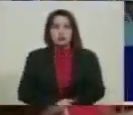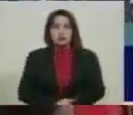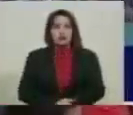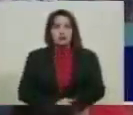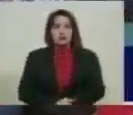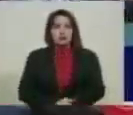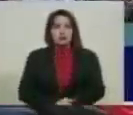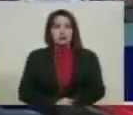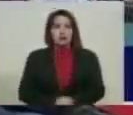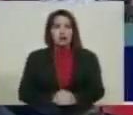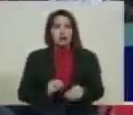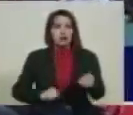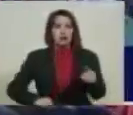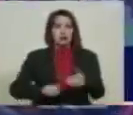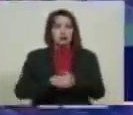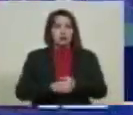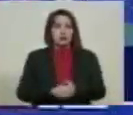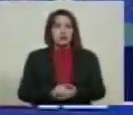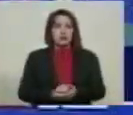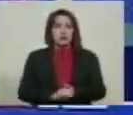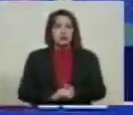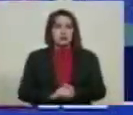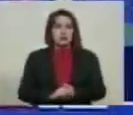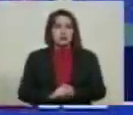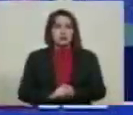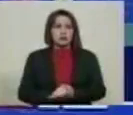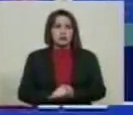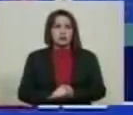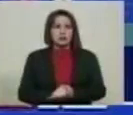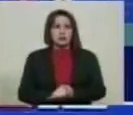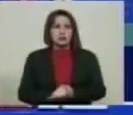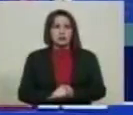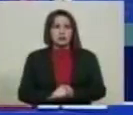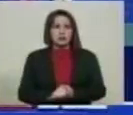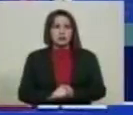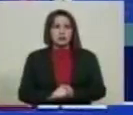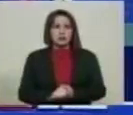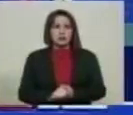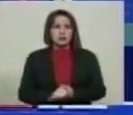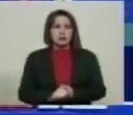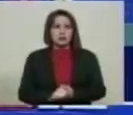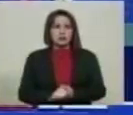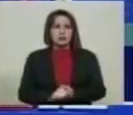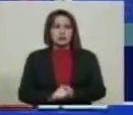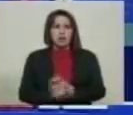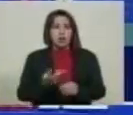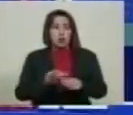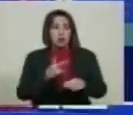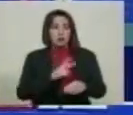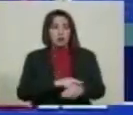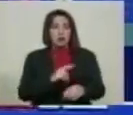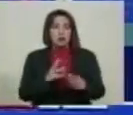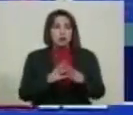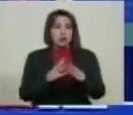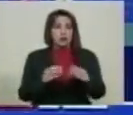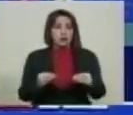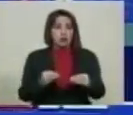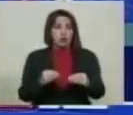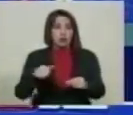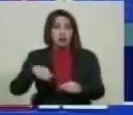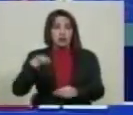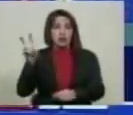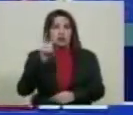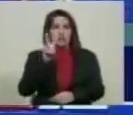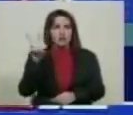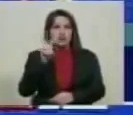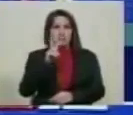golpista. Eso no es lo peor de todo. Lo peor de todo es que esta derecha desde Venezuela